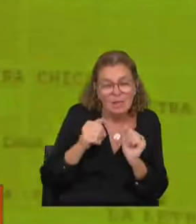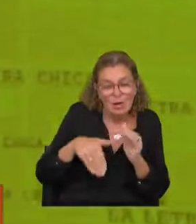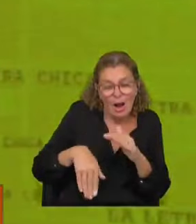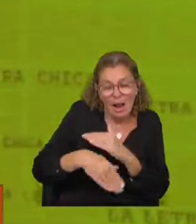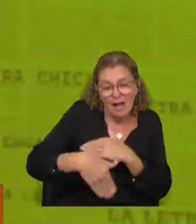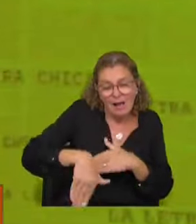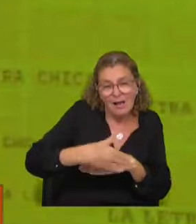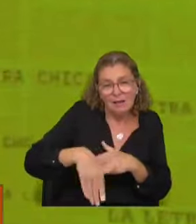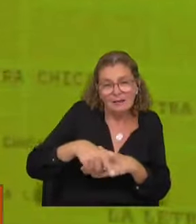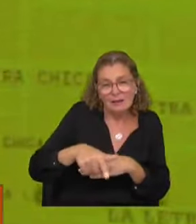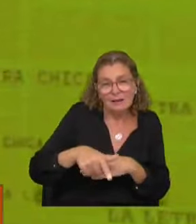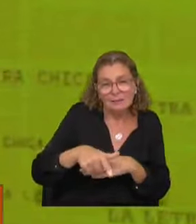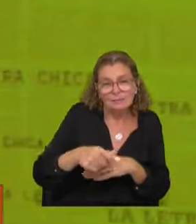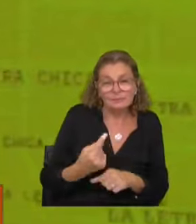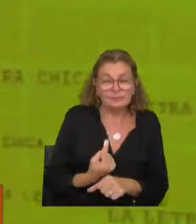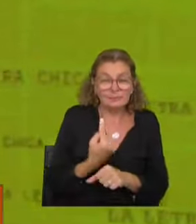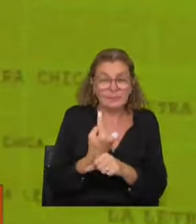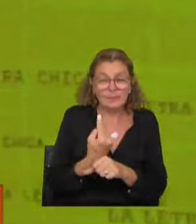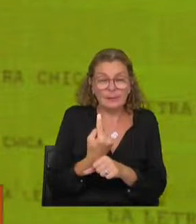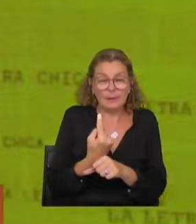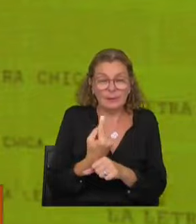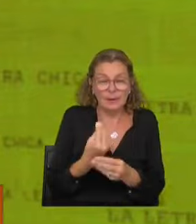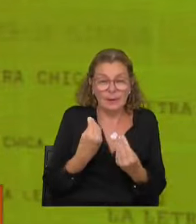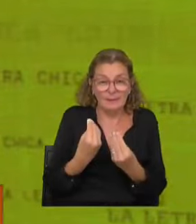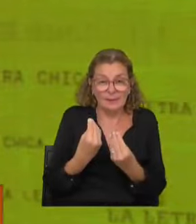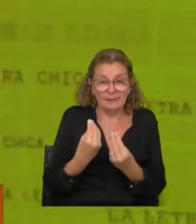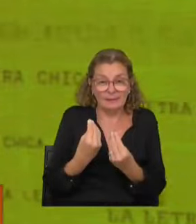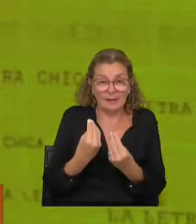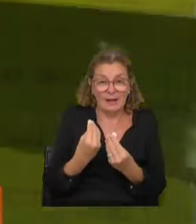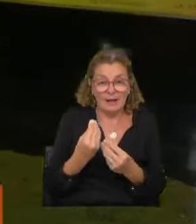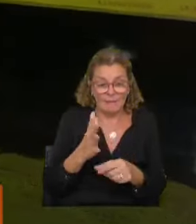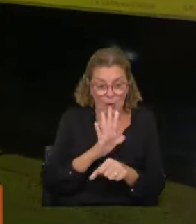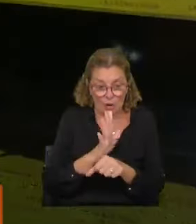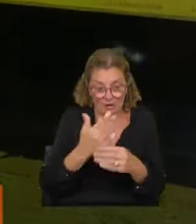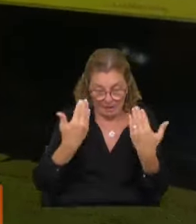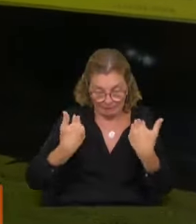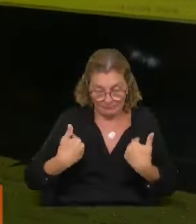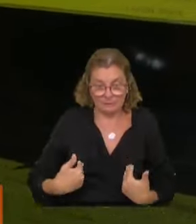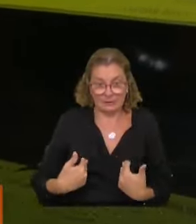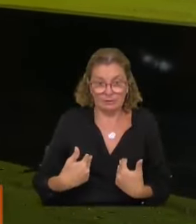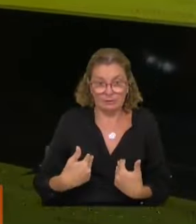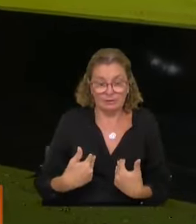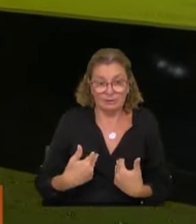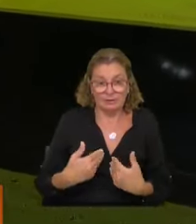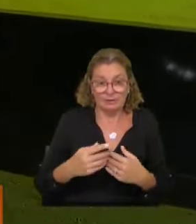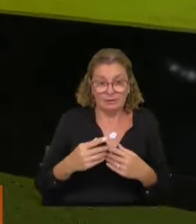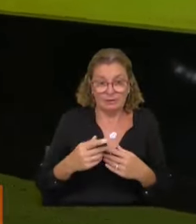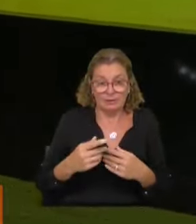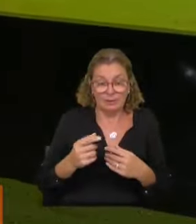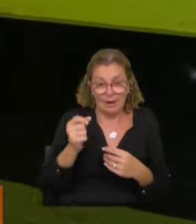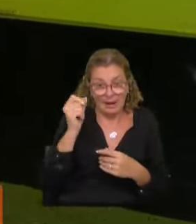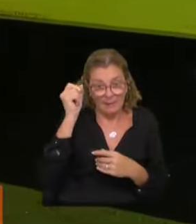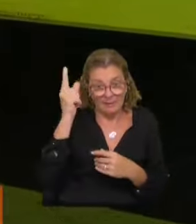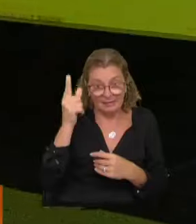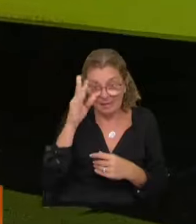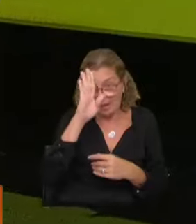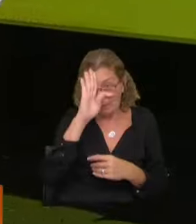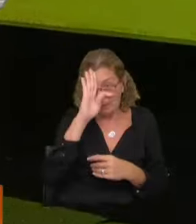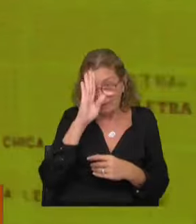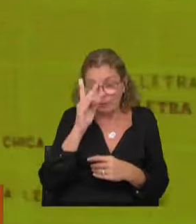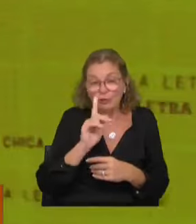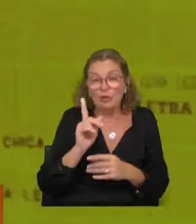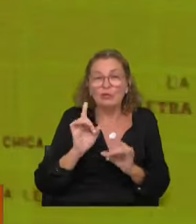entonces ahí tenemos primero lo que pasa a nivel biológico puramente este dicho con su capacidades de aprender que no